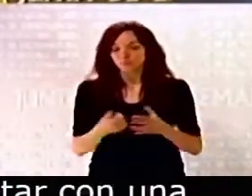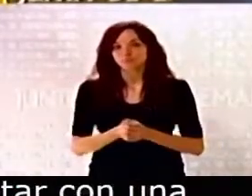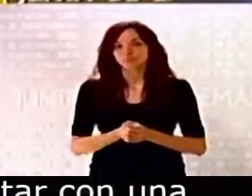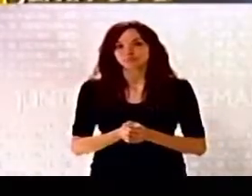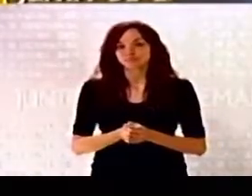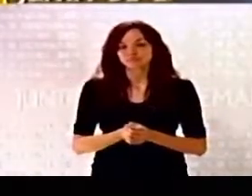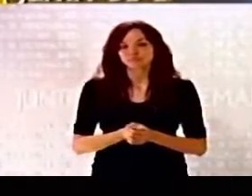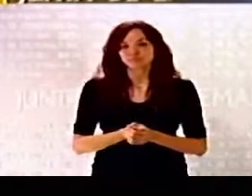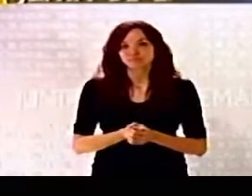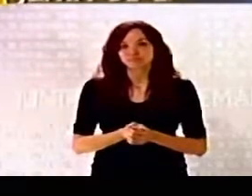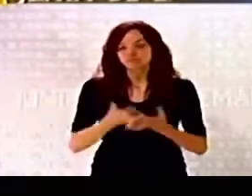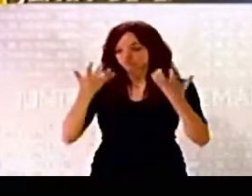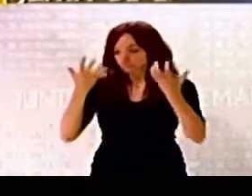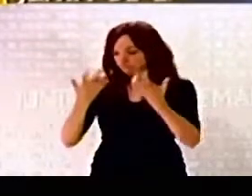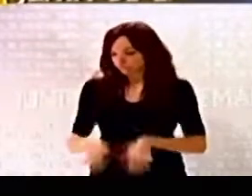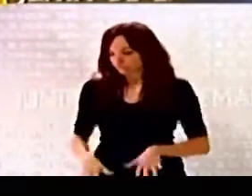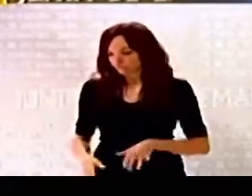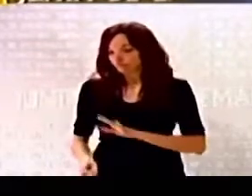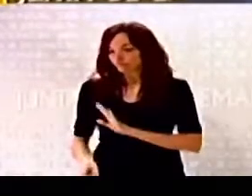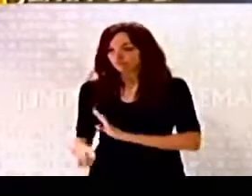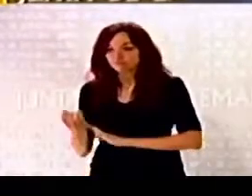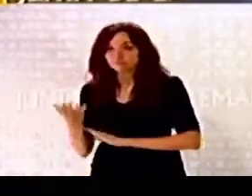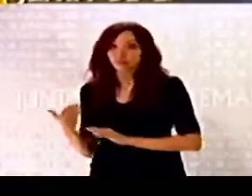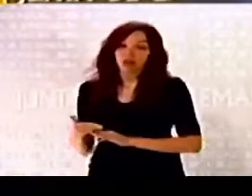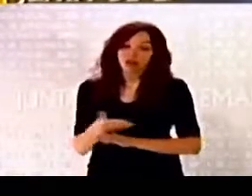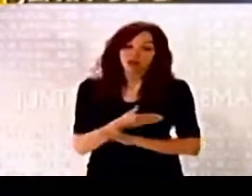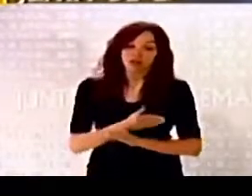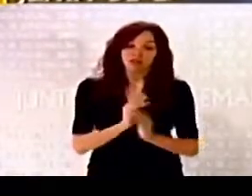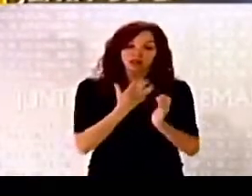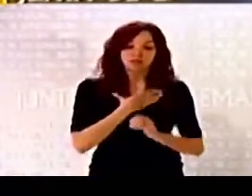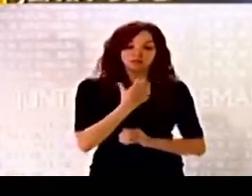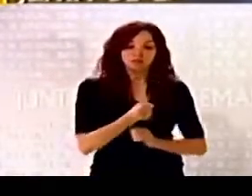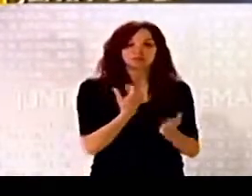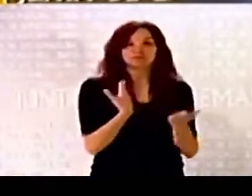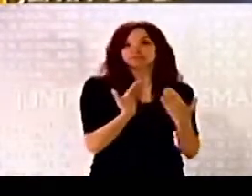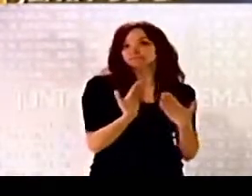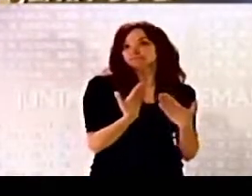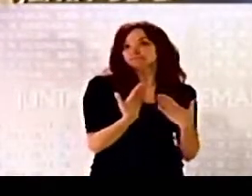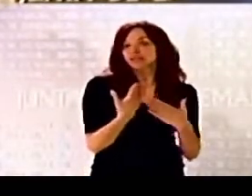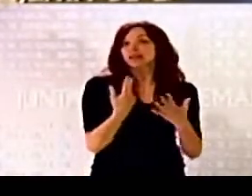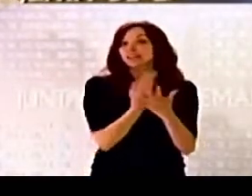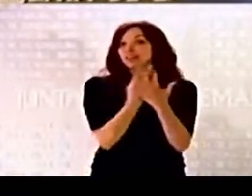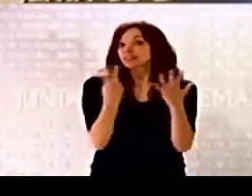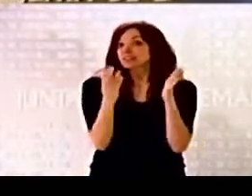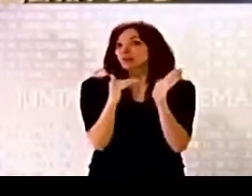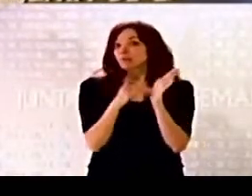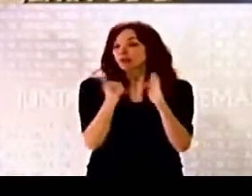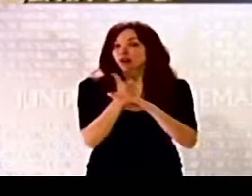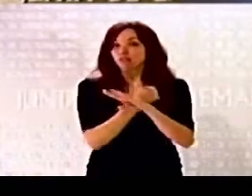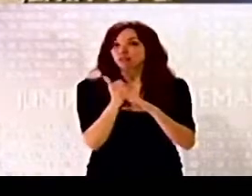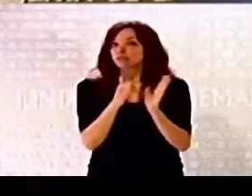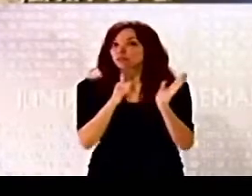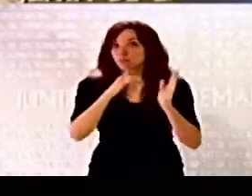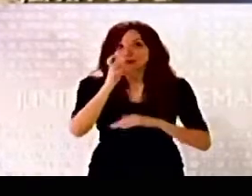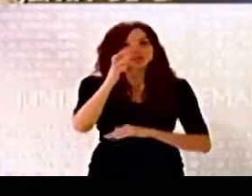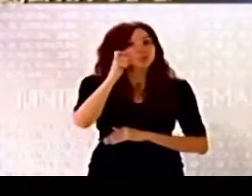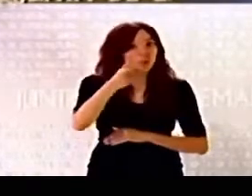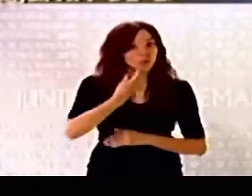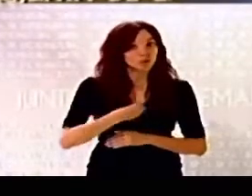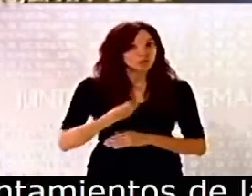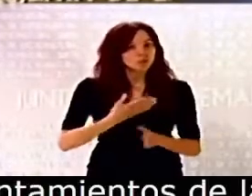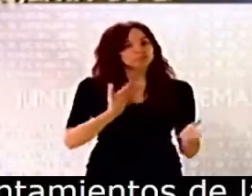marcha, consensuado con todos los ayuntamientos de más de 17.000 habitantes de la región